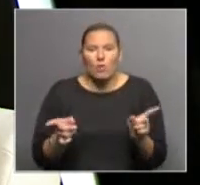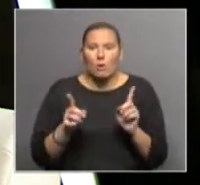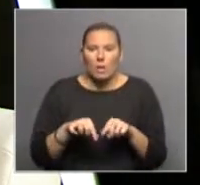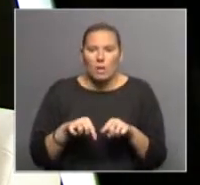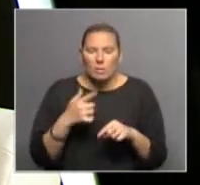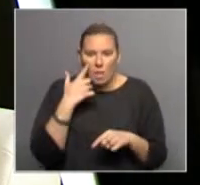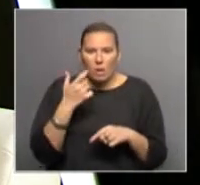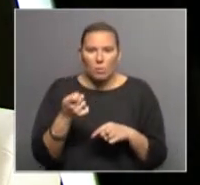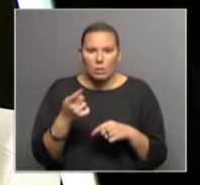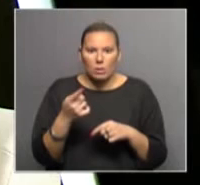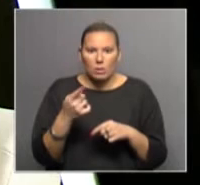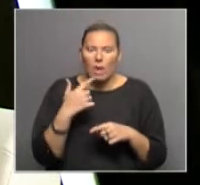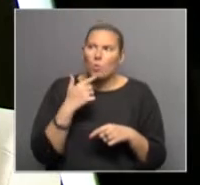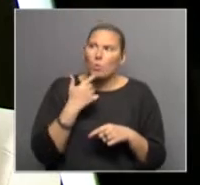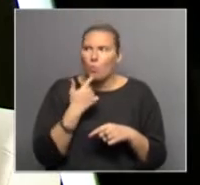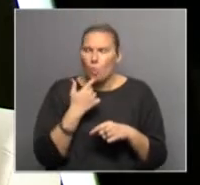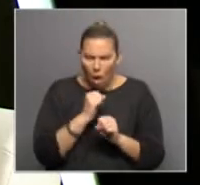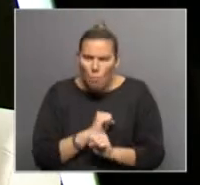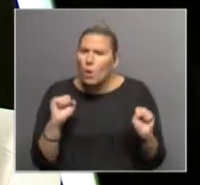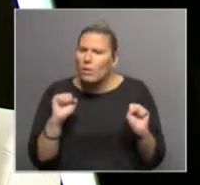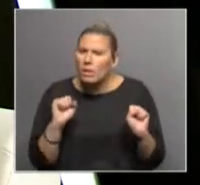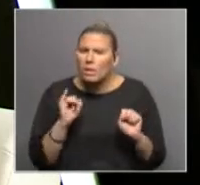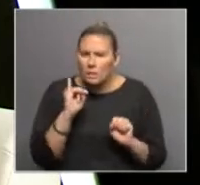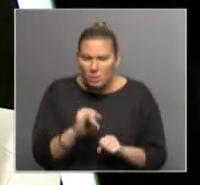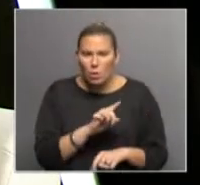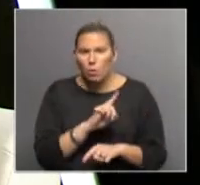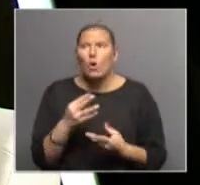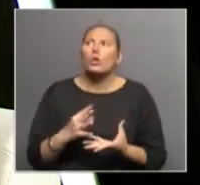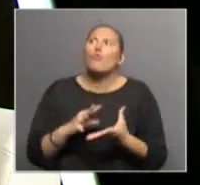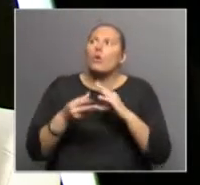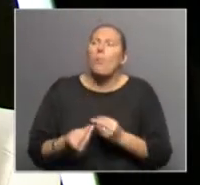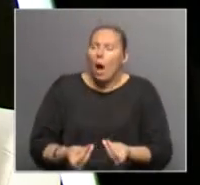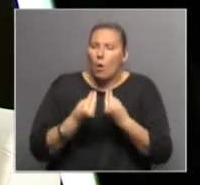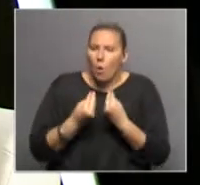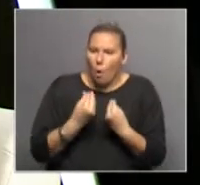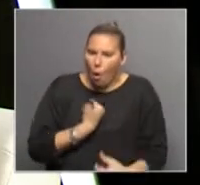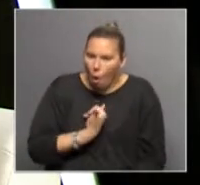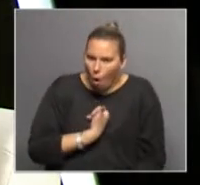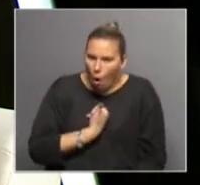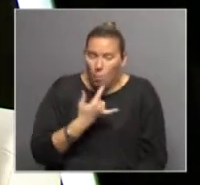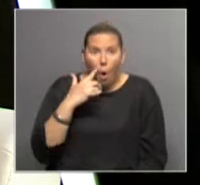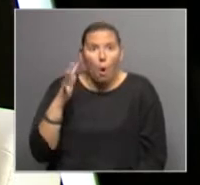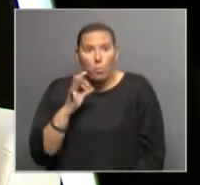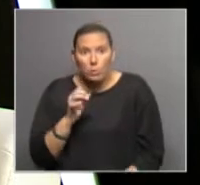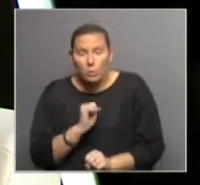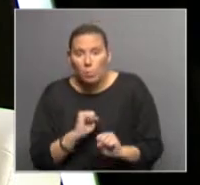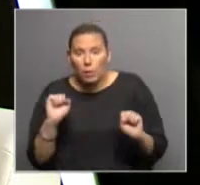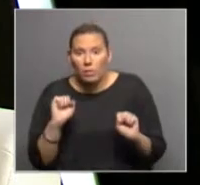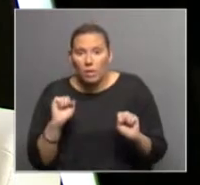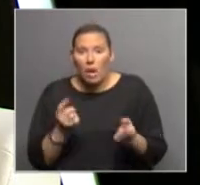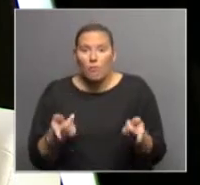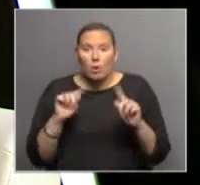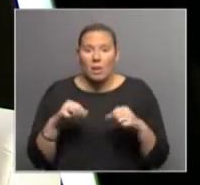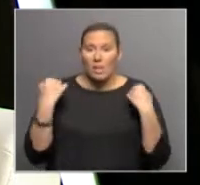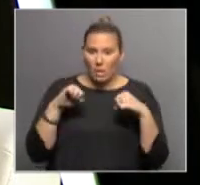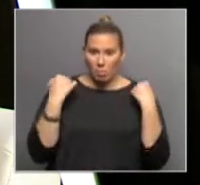se encuentran con ese gran interrogante. ¿Se podrá o no se podrá y de qué manera? Si existiera la posibilidad, se debe o se puede volver a